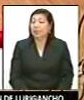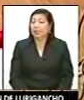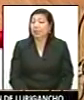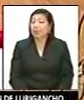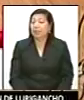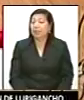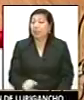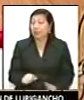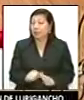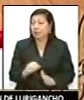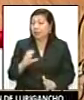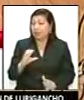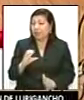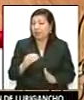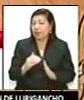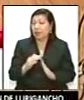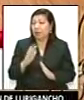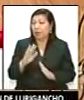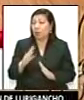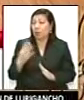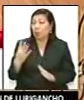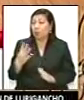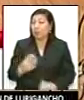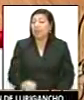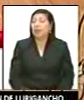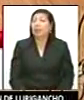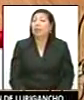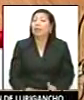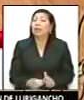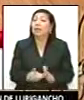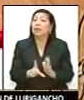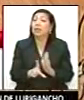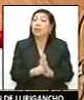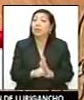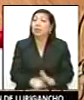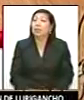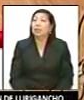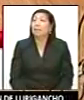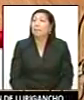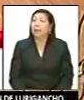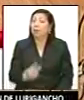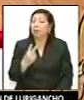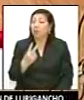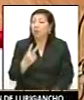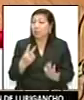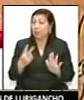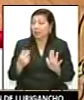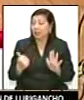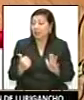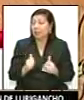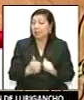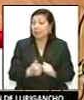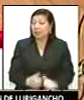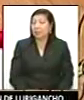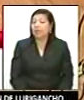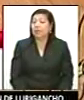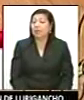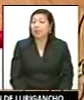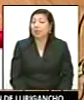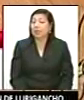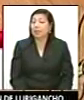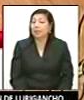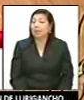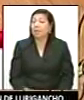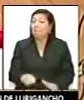en el inciso C del artículo 54 del Decreto Legislativo 276 es modificada por una norma